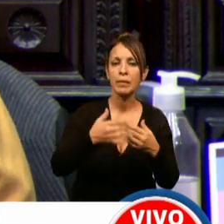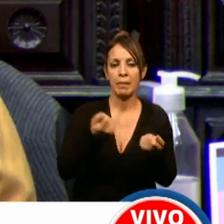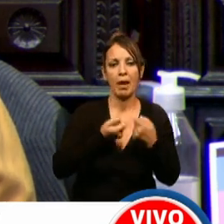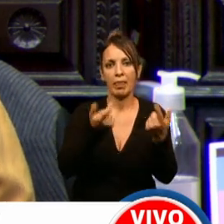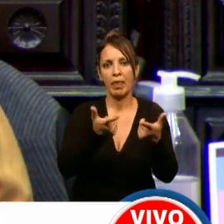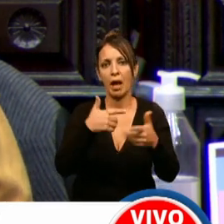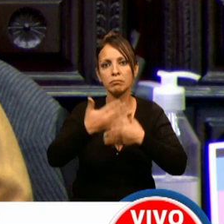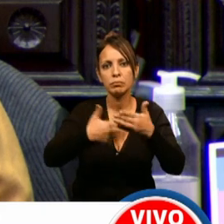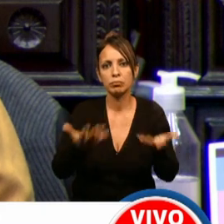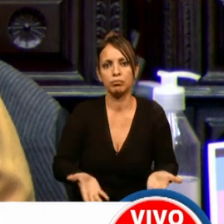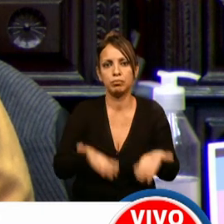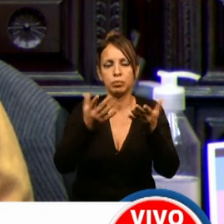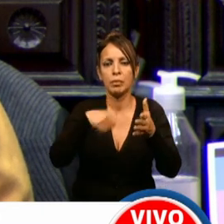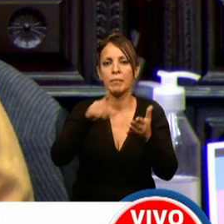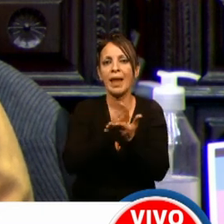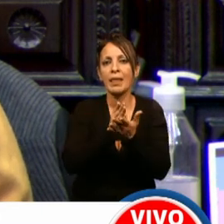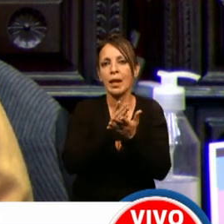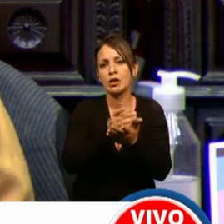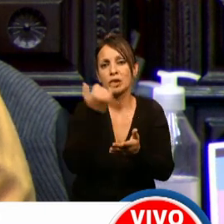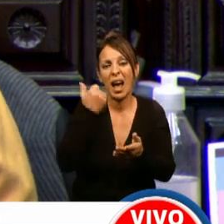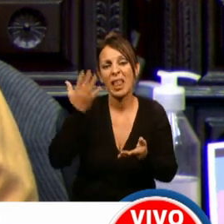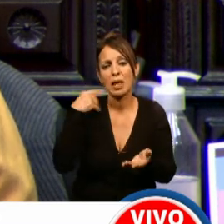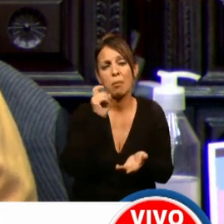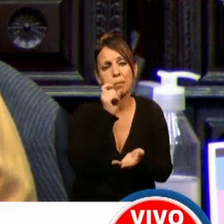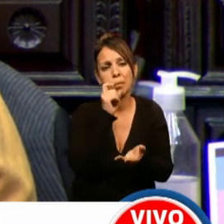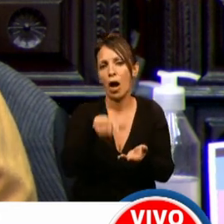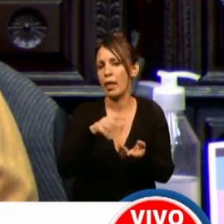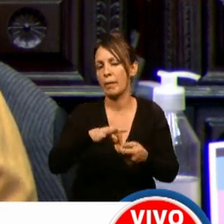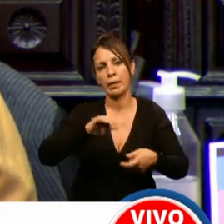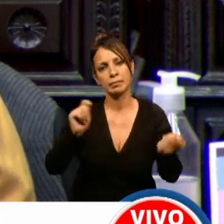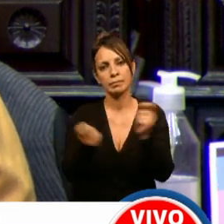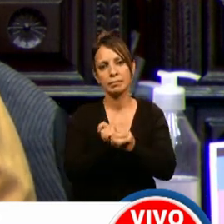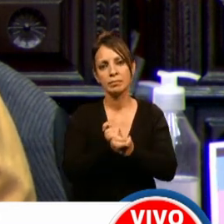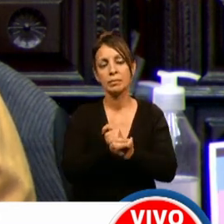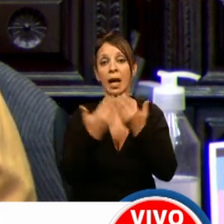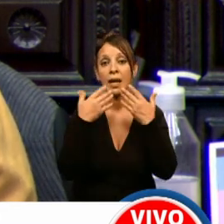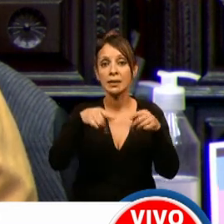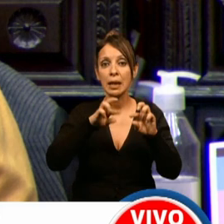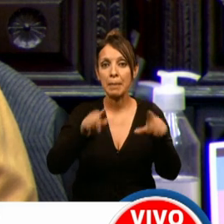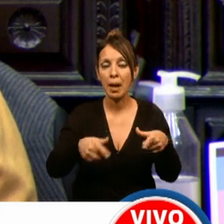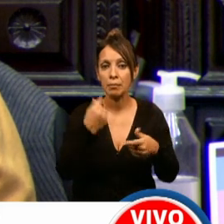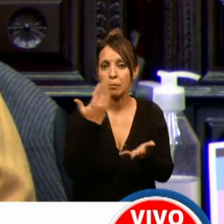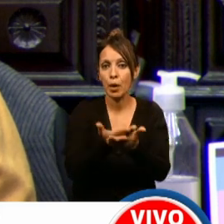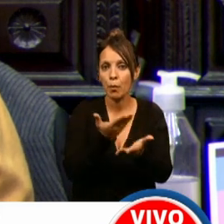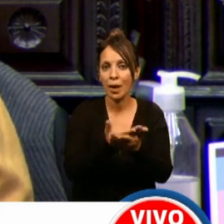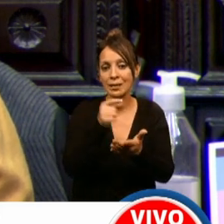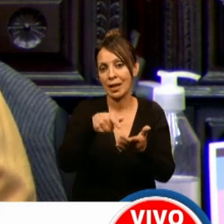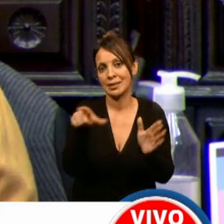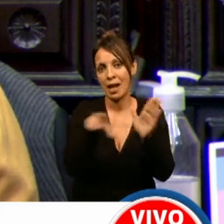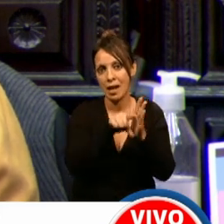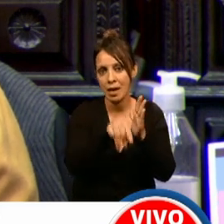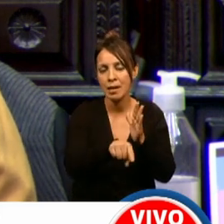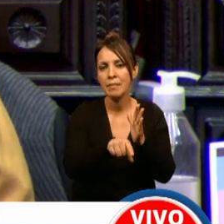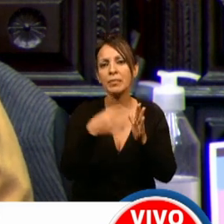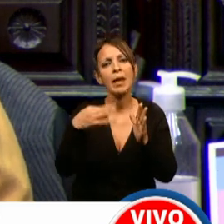recuperación sistemática de esos derechos vulnerados y a través de este plan que proponemos a través de esta de esta ley